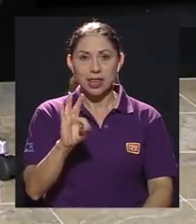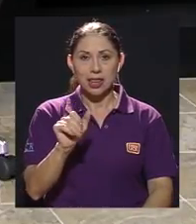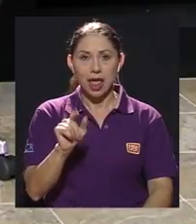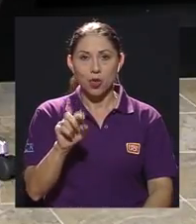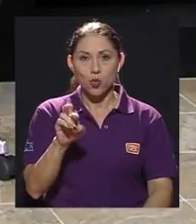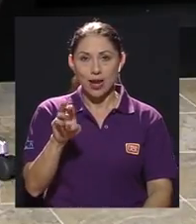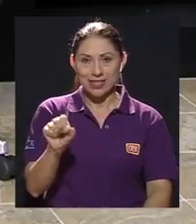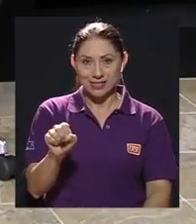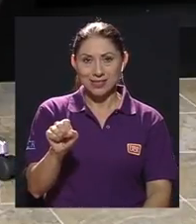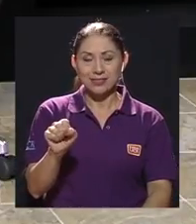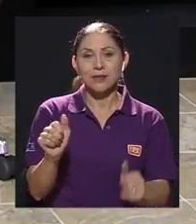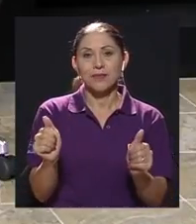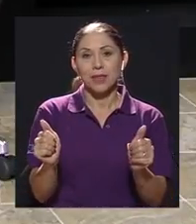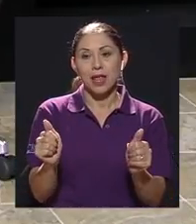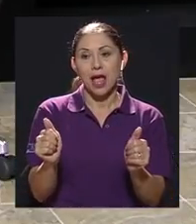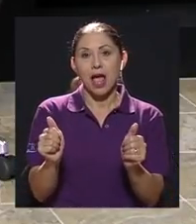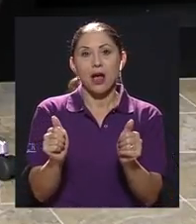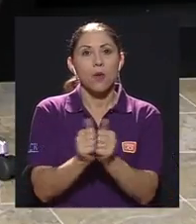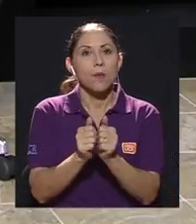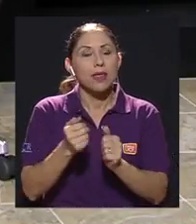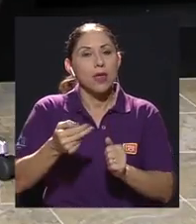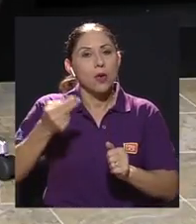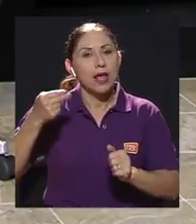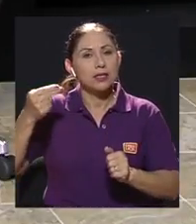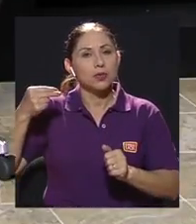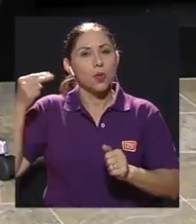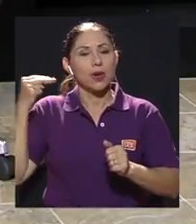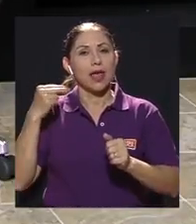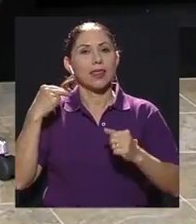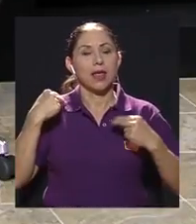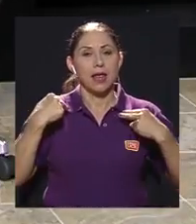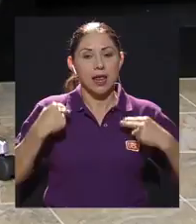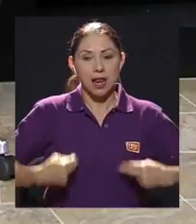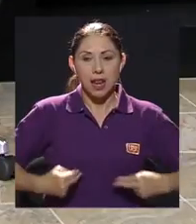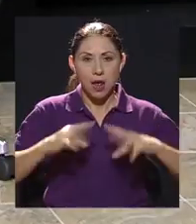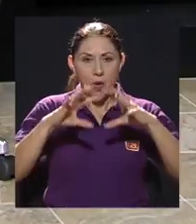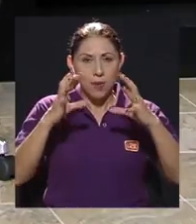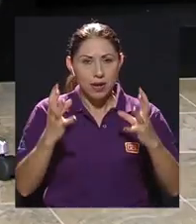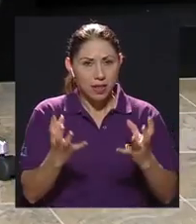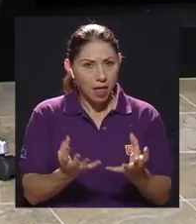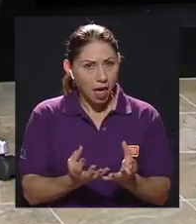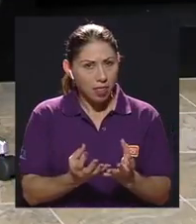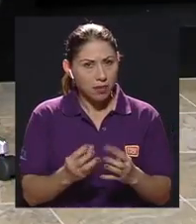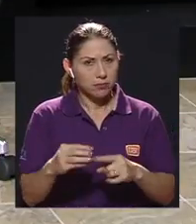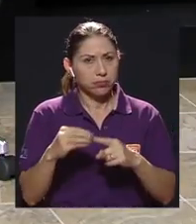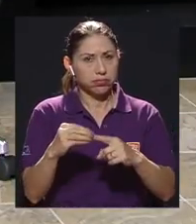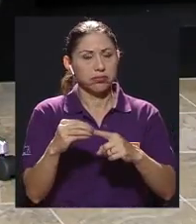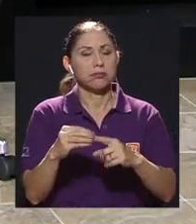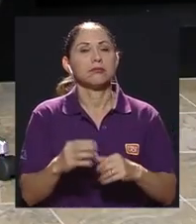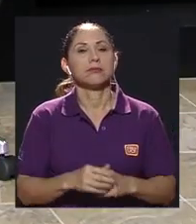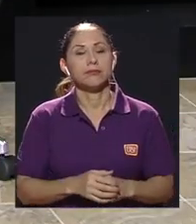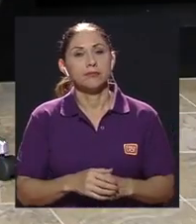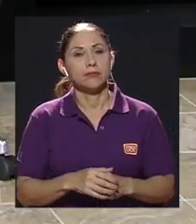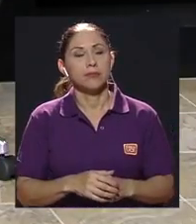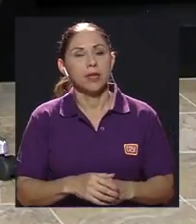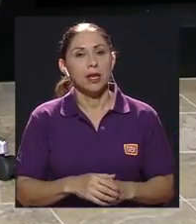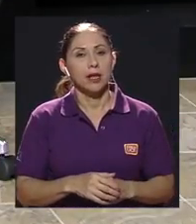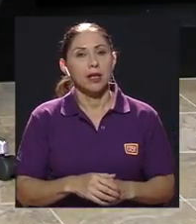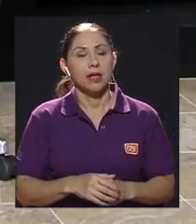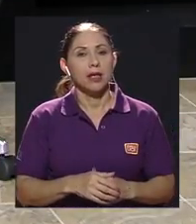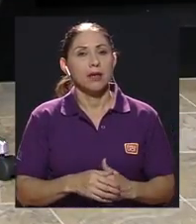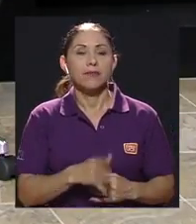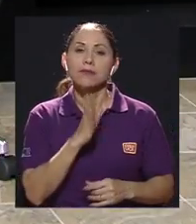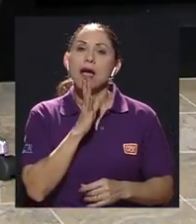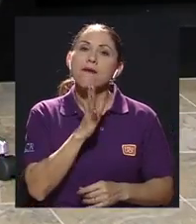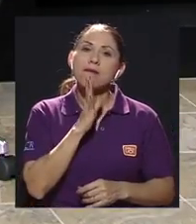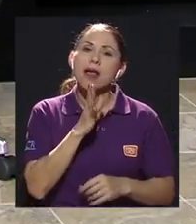han acompañado la historia de la humanidad de manera significativa. Y